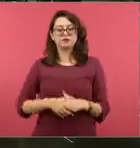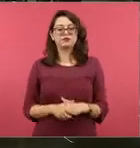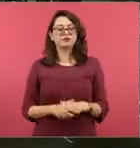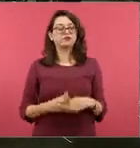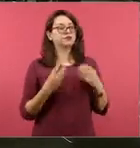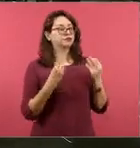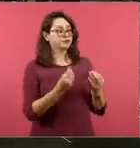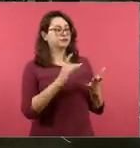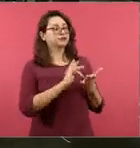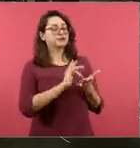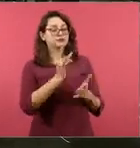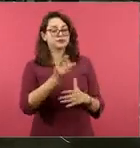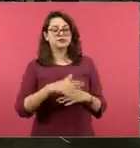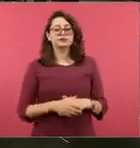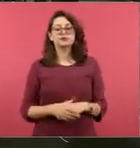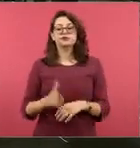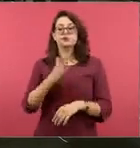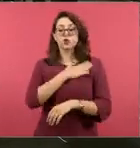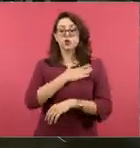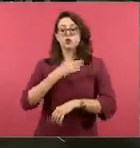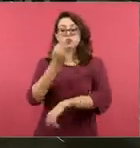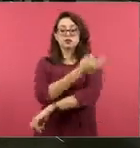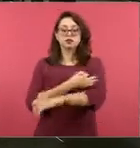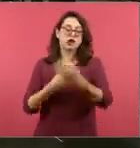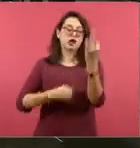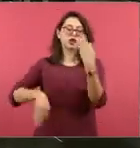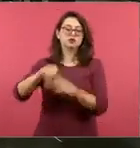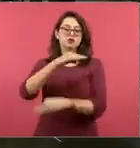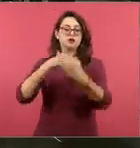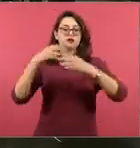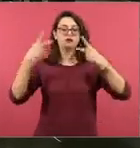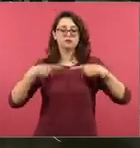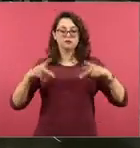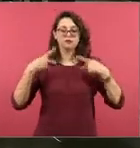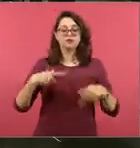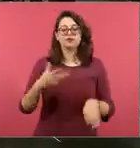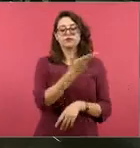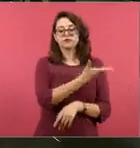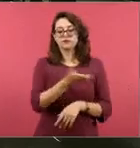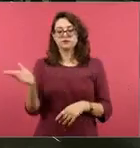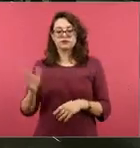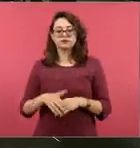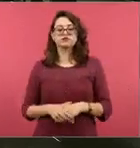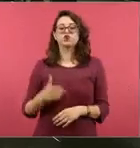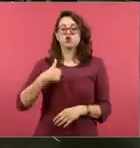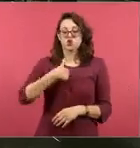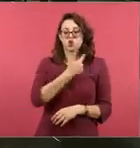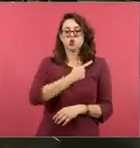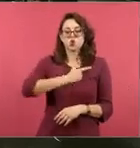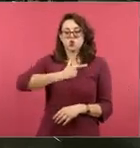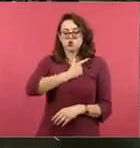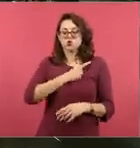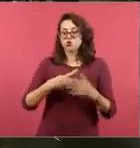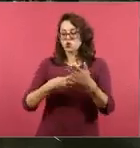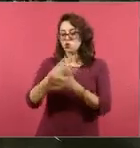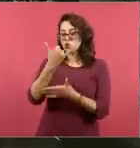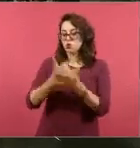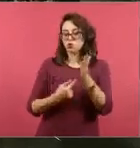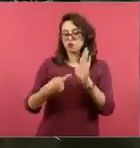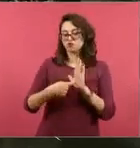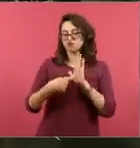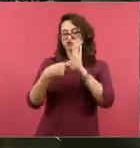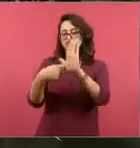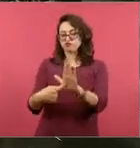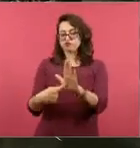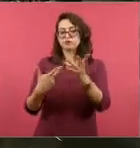Alberto. Buenas tardes a todas, todos y todes. Para mí es un gusto estar aquí y poderles contar sobre los libros de proyectos. Los libros de proyectos, como